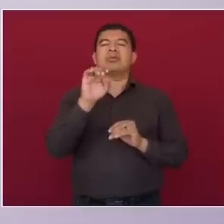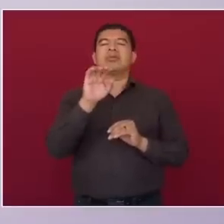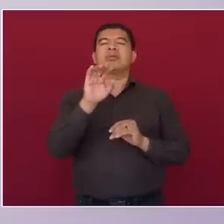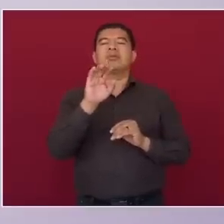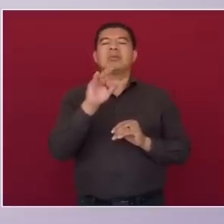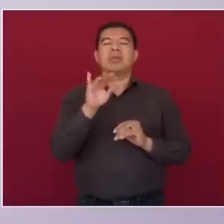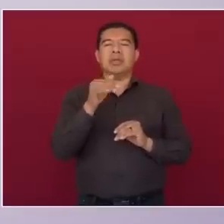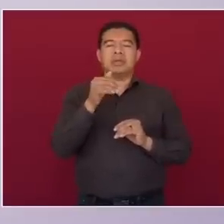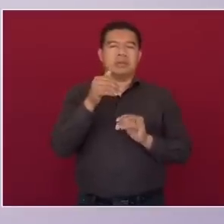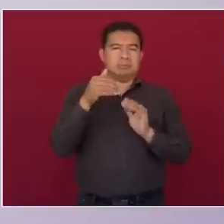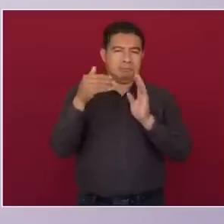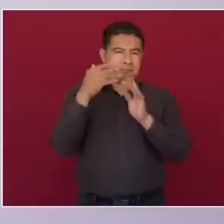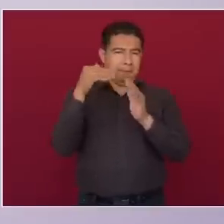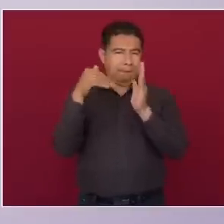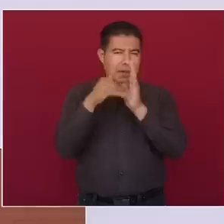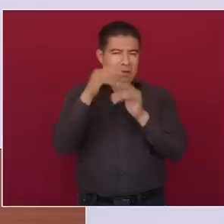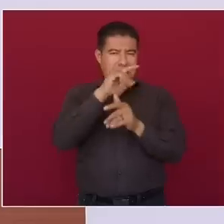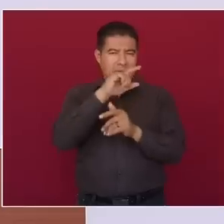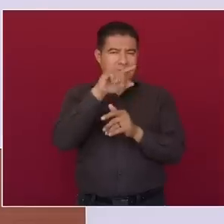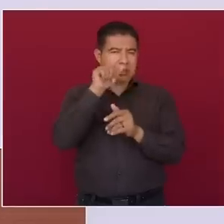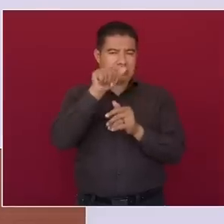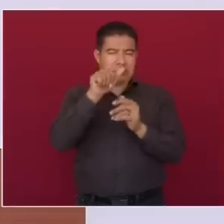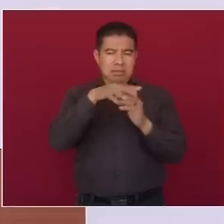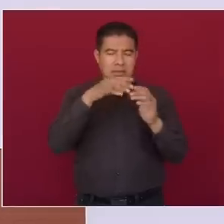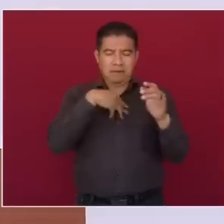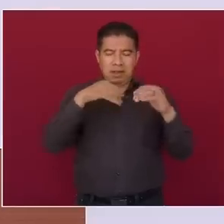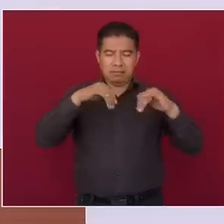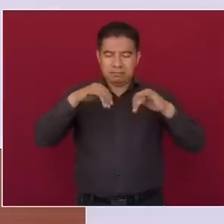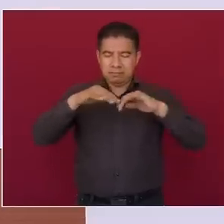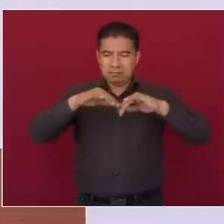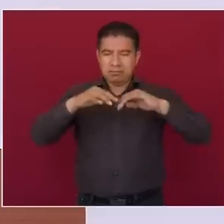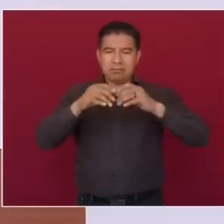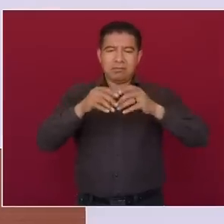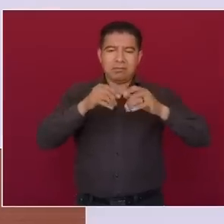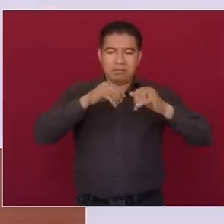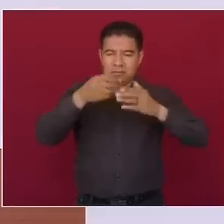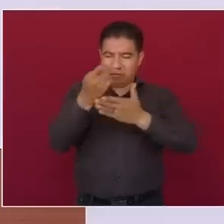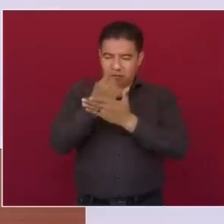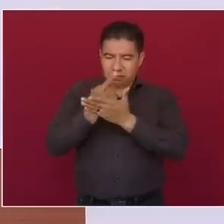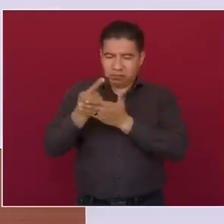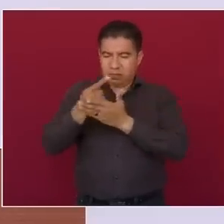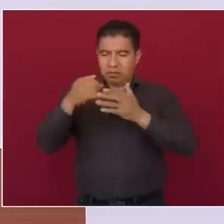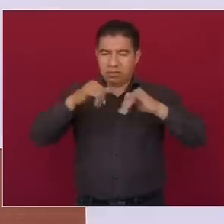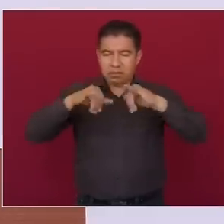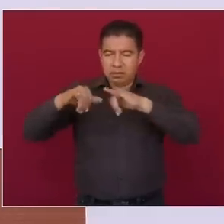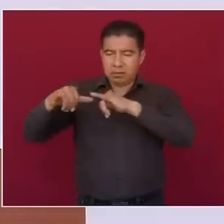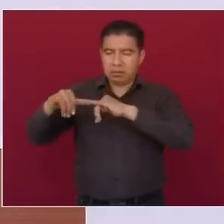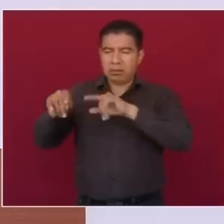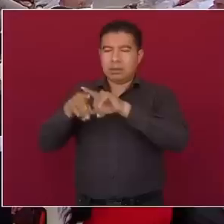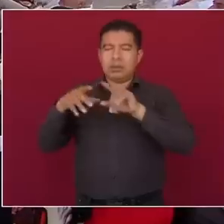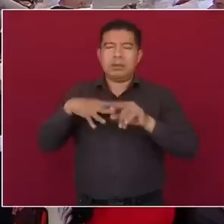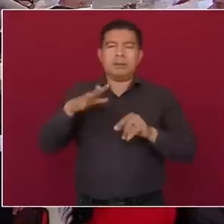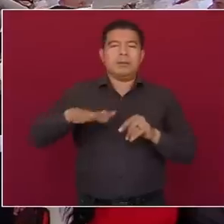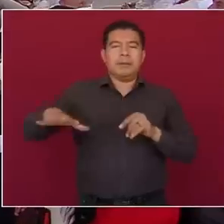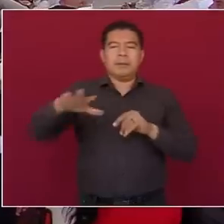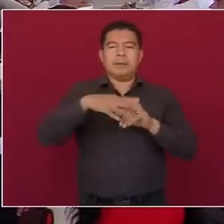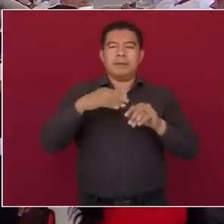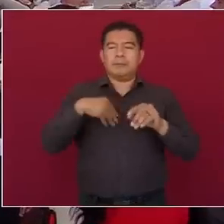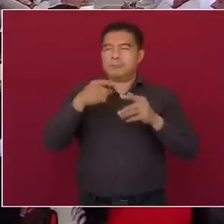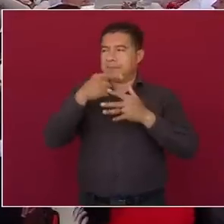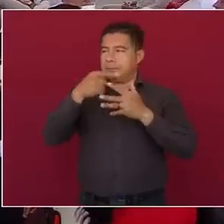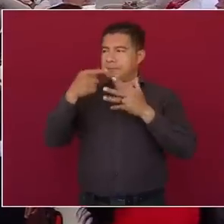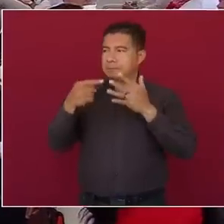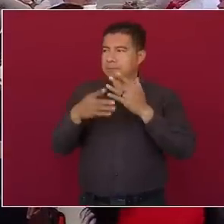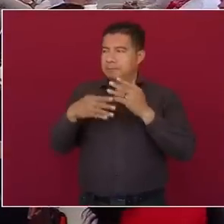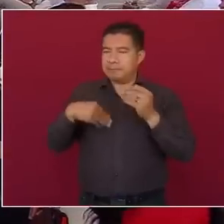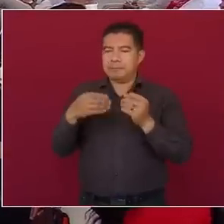1.455.016 planos arquitectónicos y de ingeniería, isométricos y documentos entregables. Gracias,